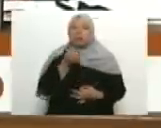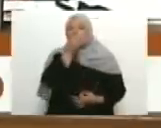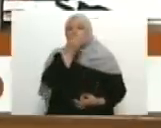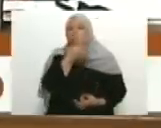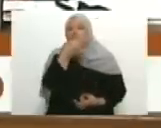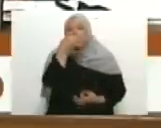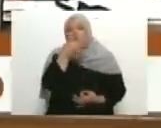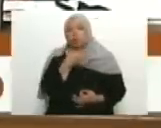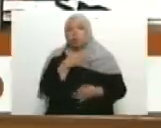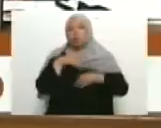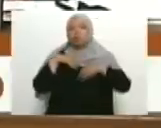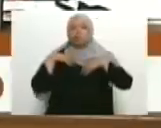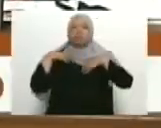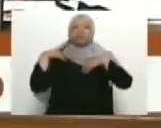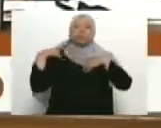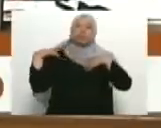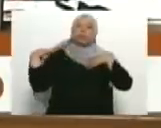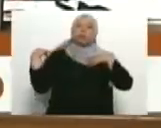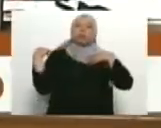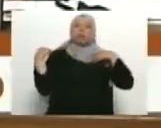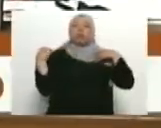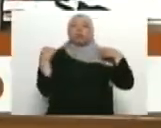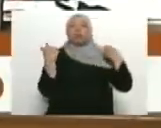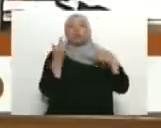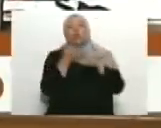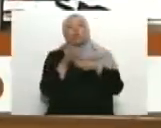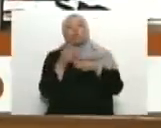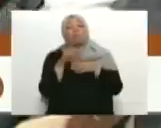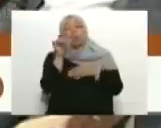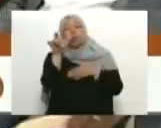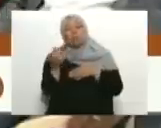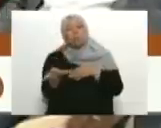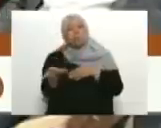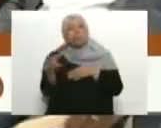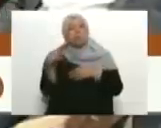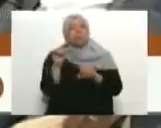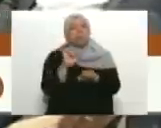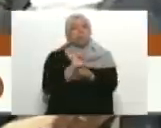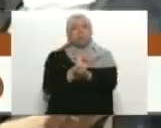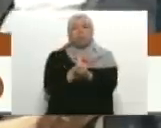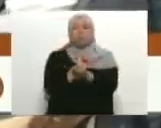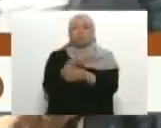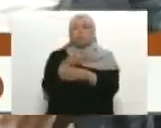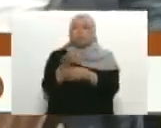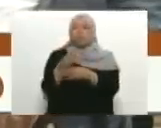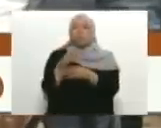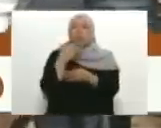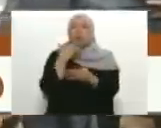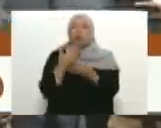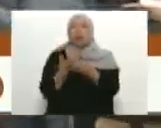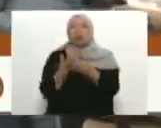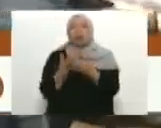serio, sea quien sea y caiga quien caiga. Muchas gracias.